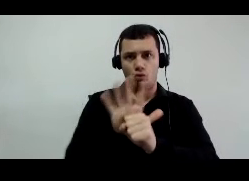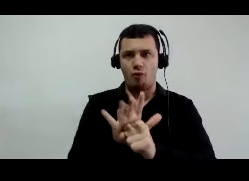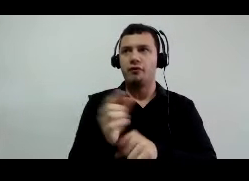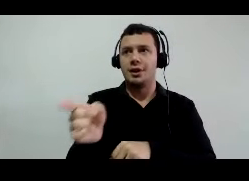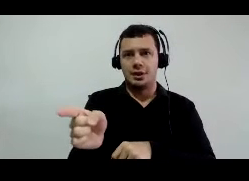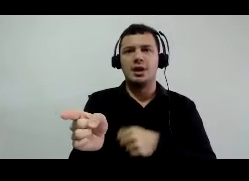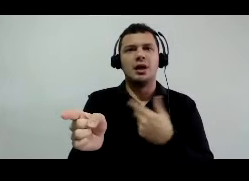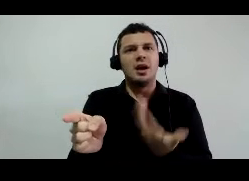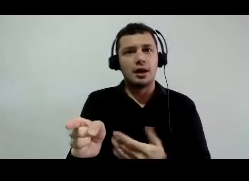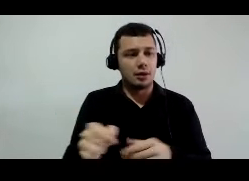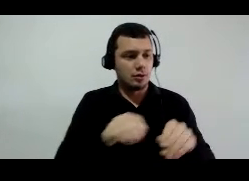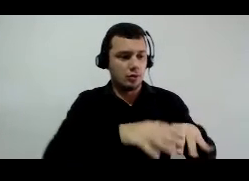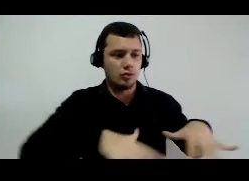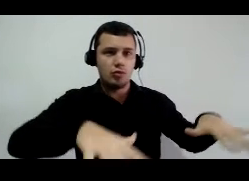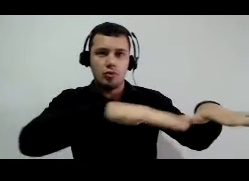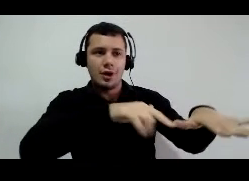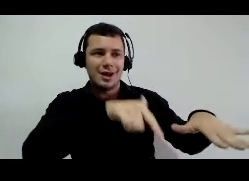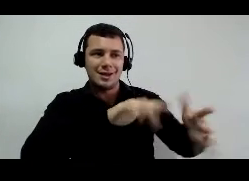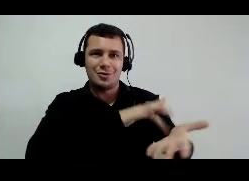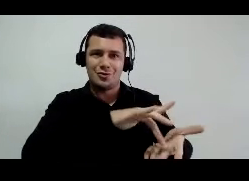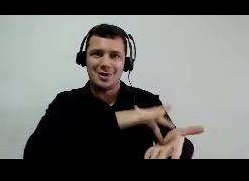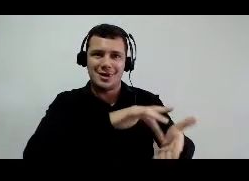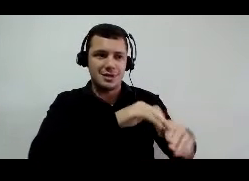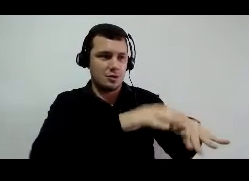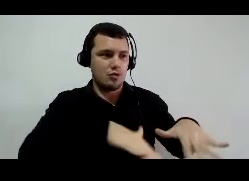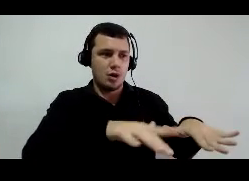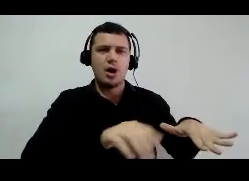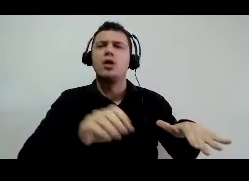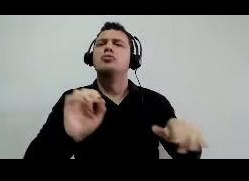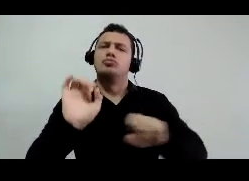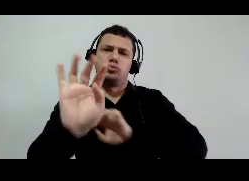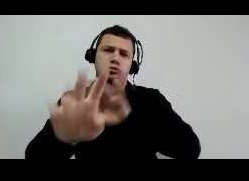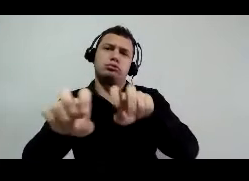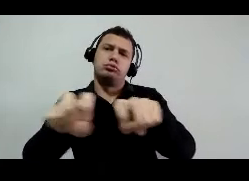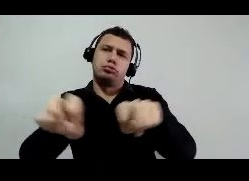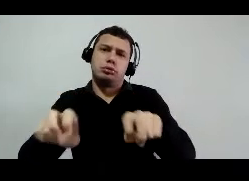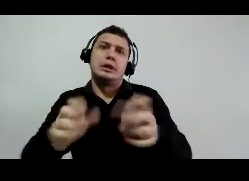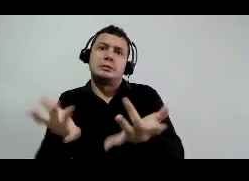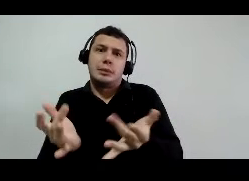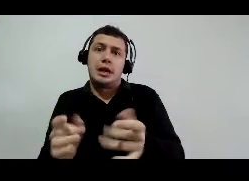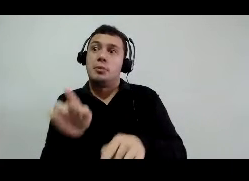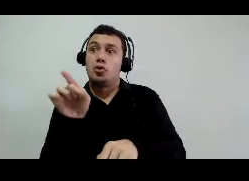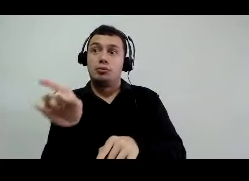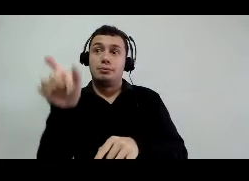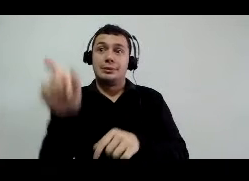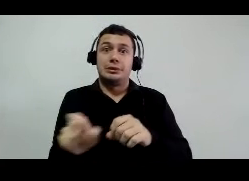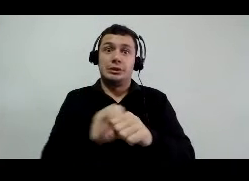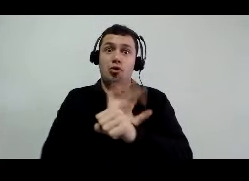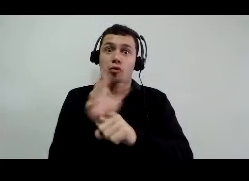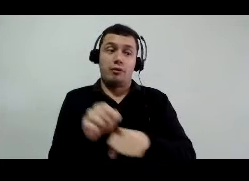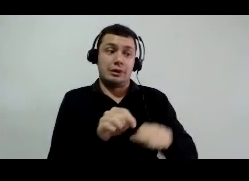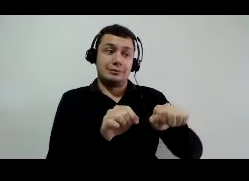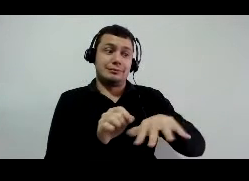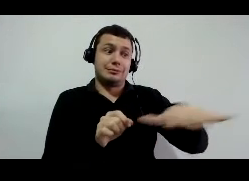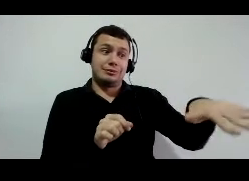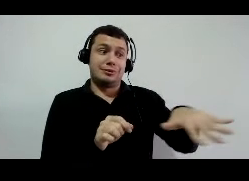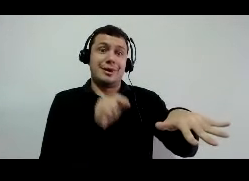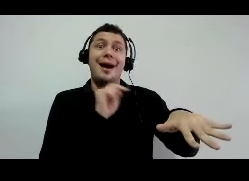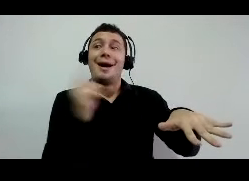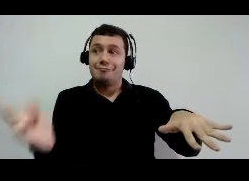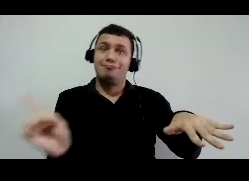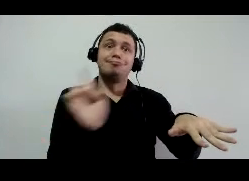definida. La institución de salud debe tener claro que esa área de recepción debe tener